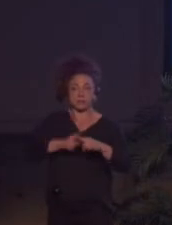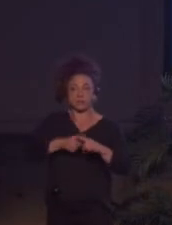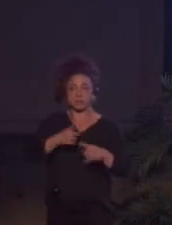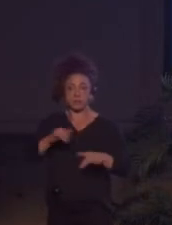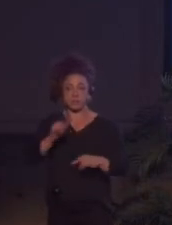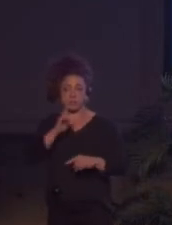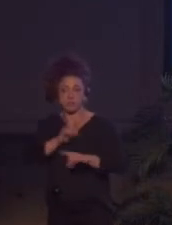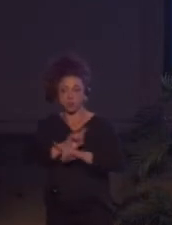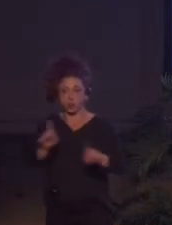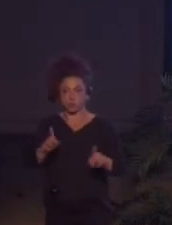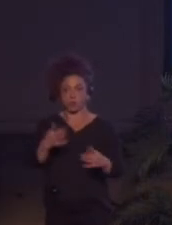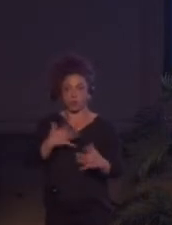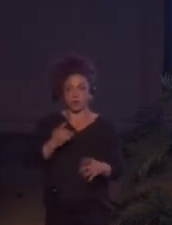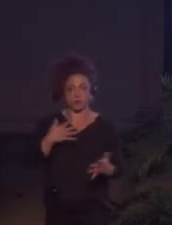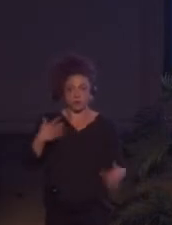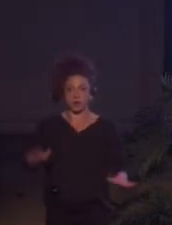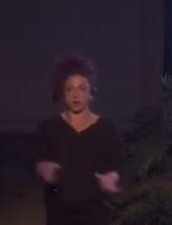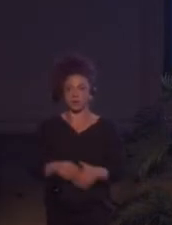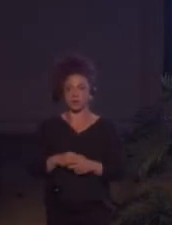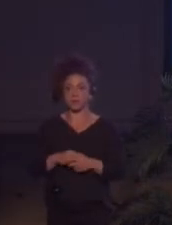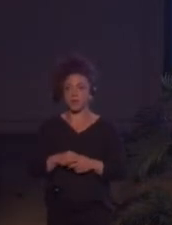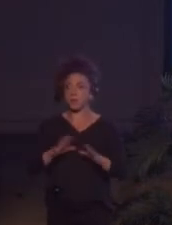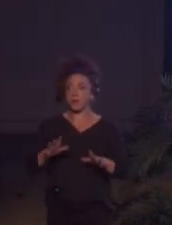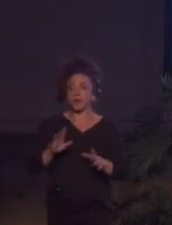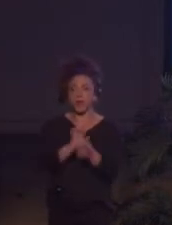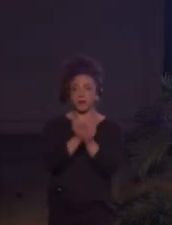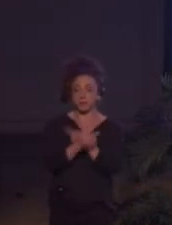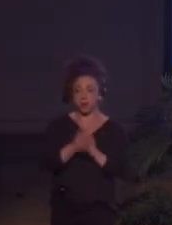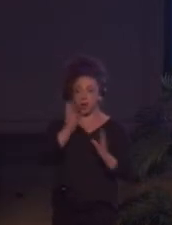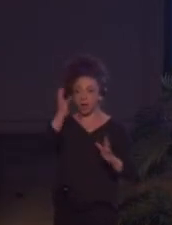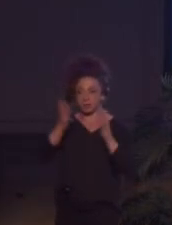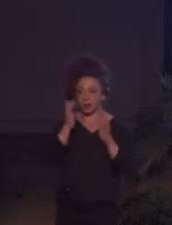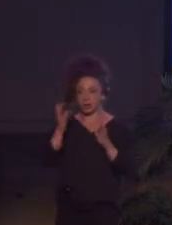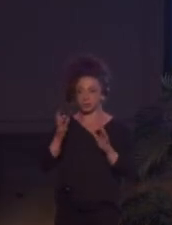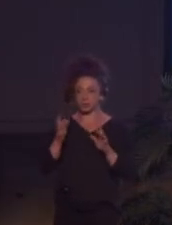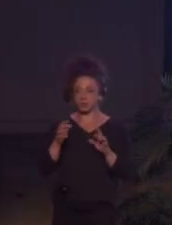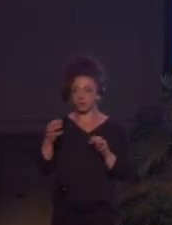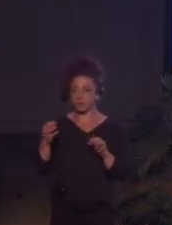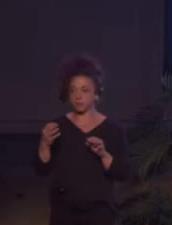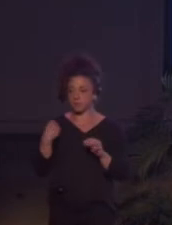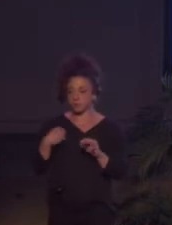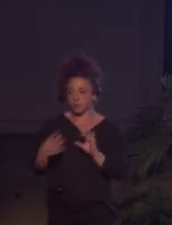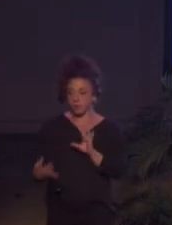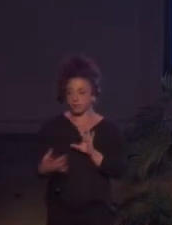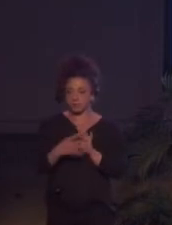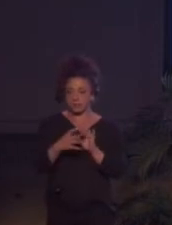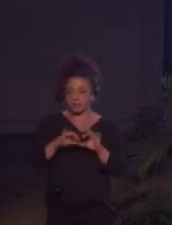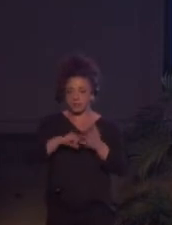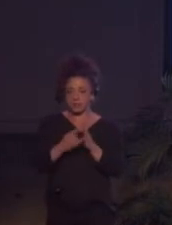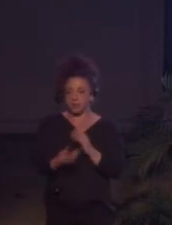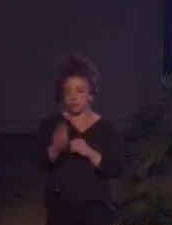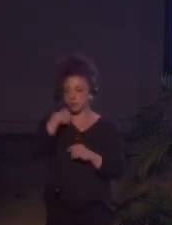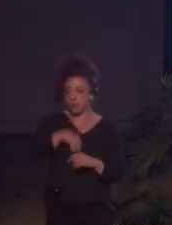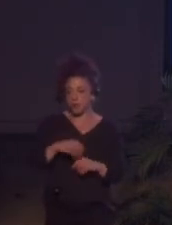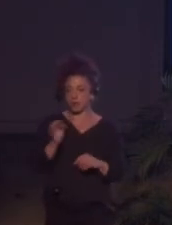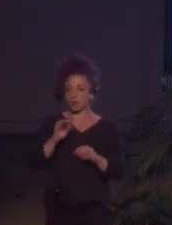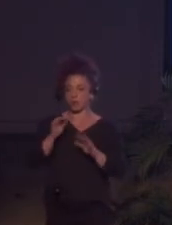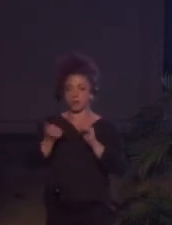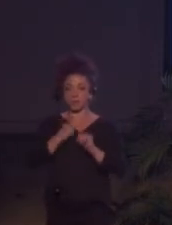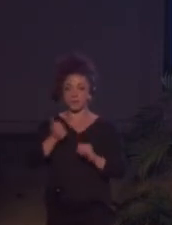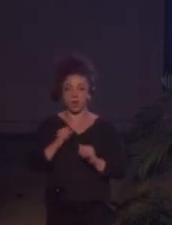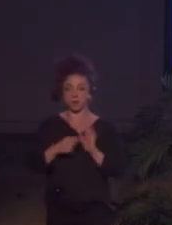la relación que mantenemos con los animales no somos capaces de romperla, no sé por qué. O sea, no, pues porque, en cierta